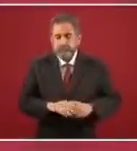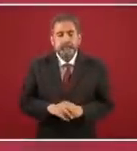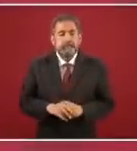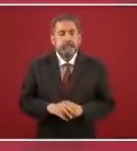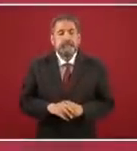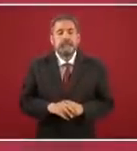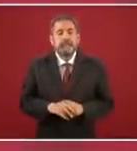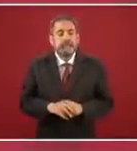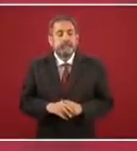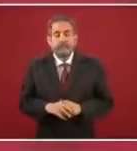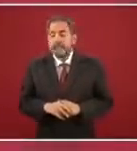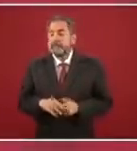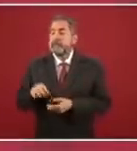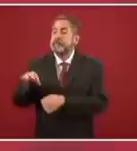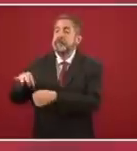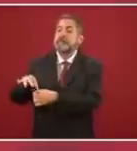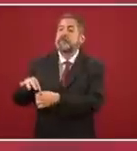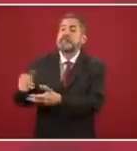Lo que se obtenga de la rifa